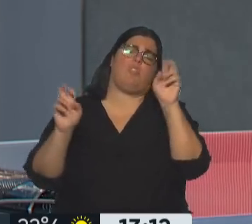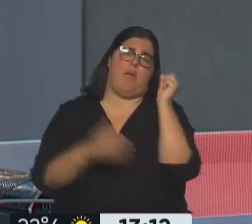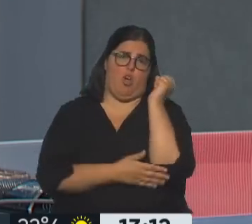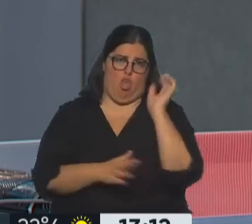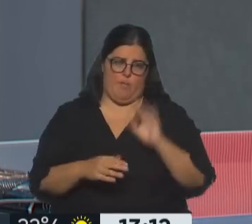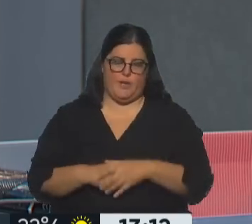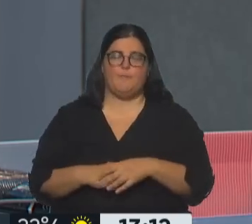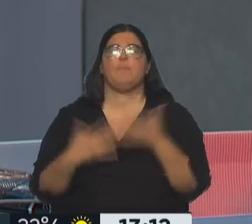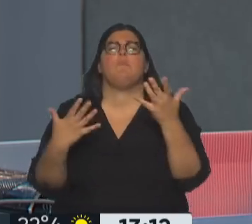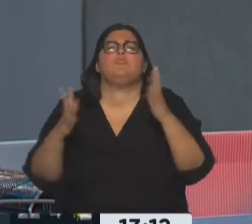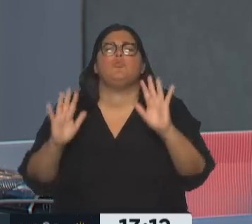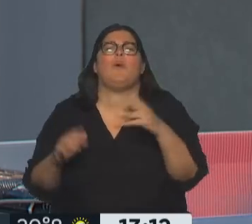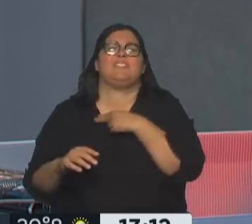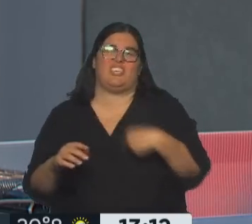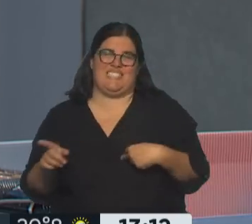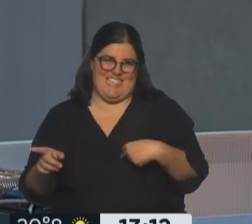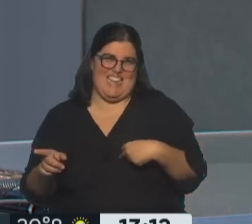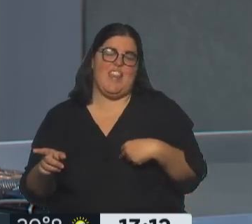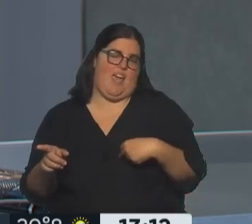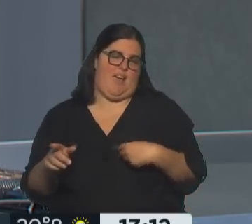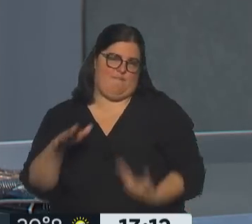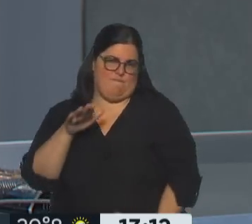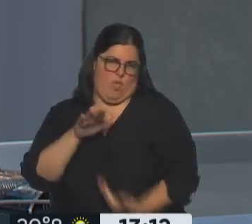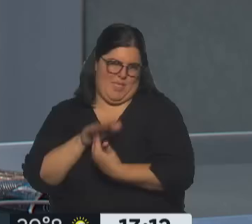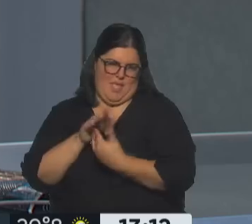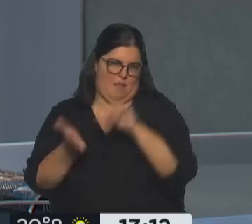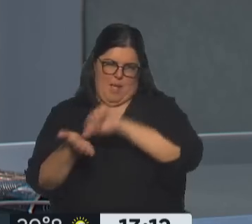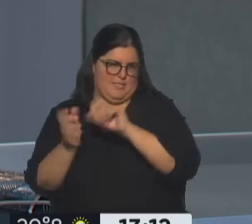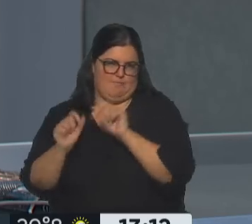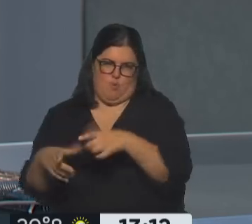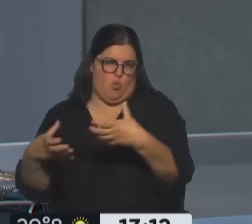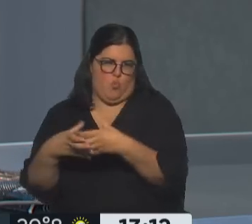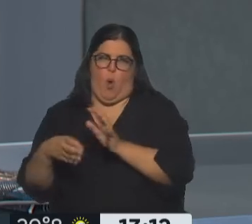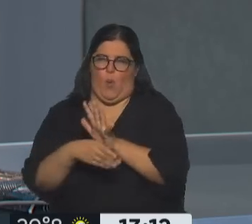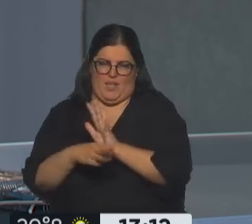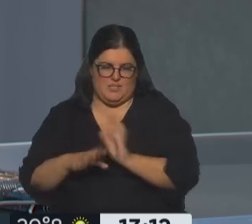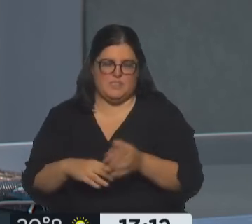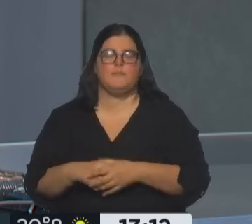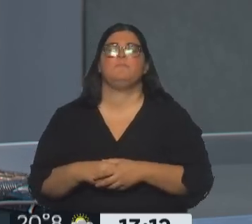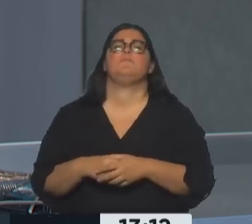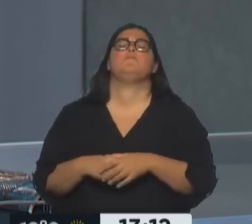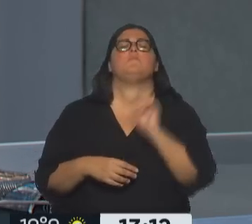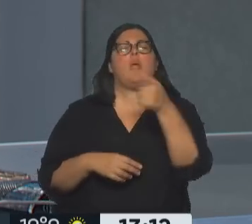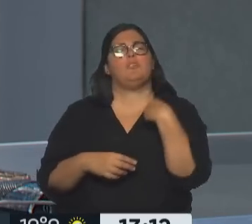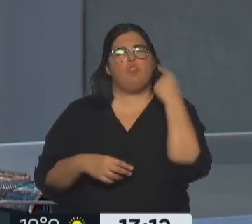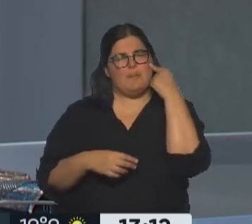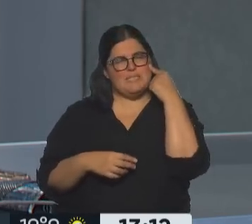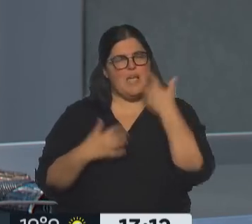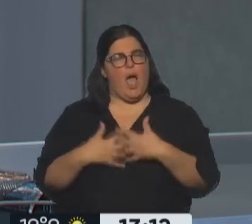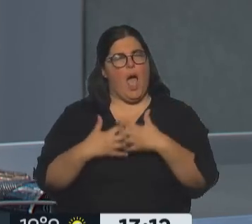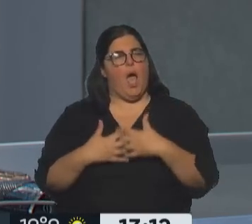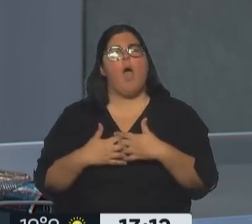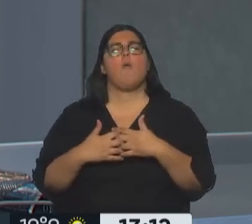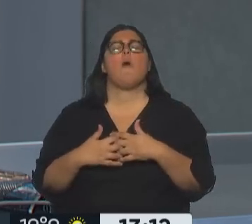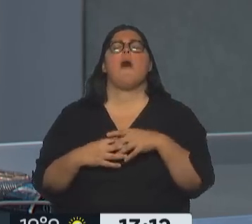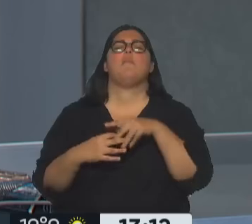bueno, por supuesto con China, ¿no? Como país clave dentro de este grupo. Pero pensaba también en lo que tiene que ver con el